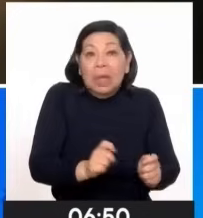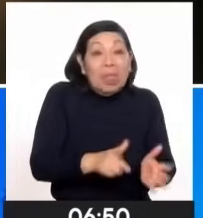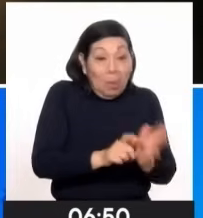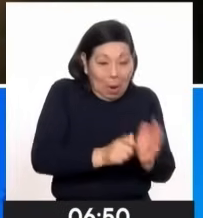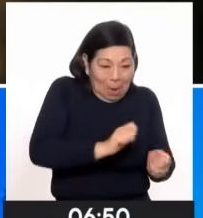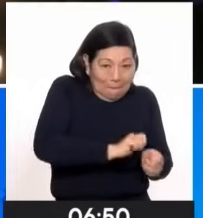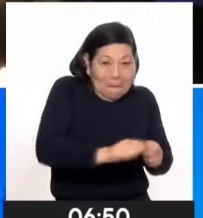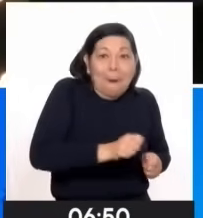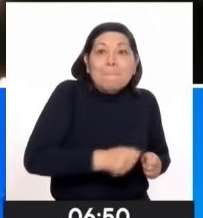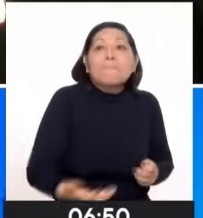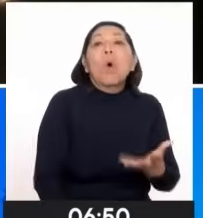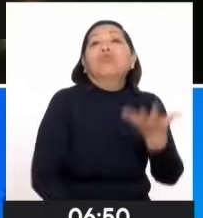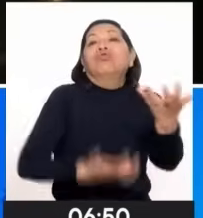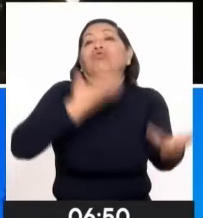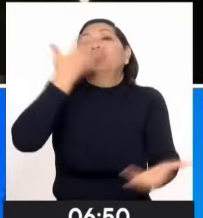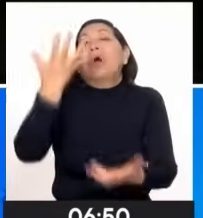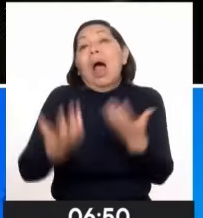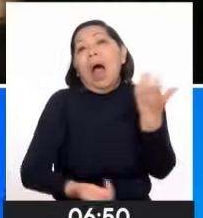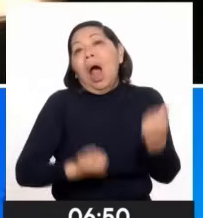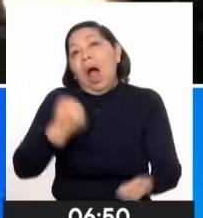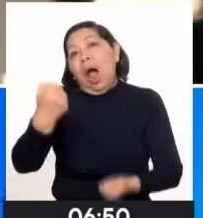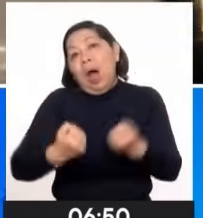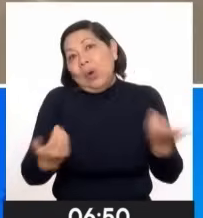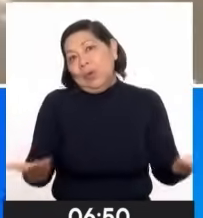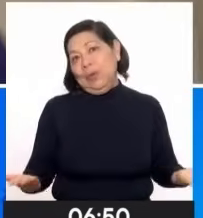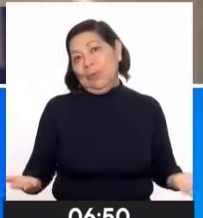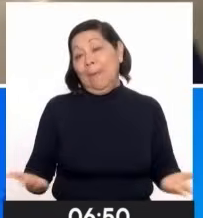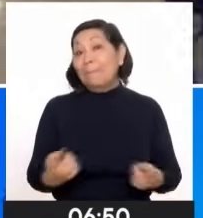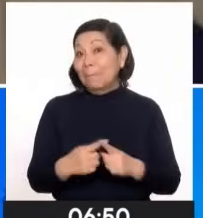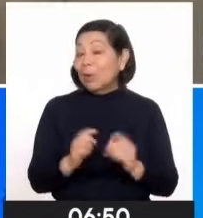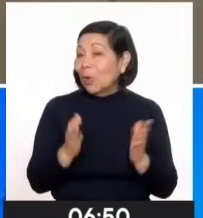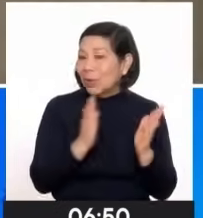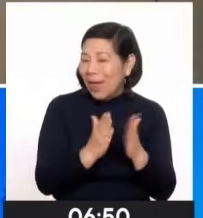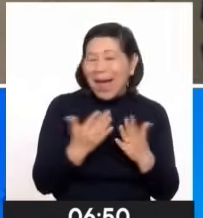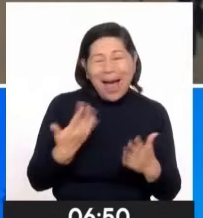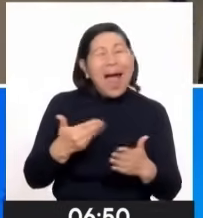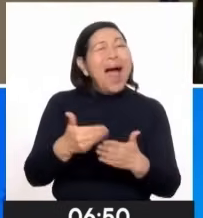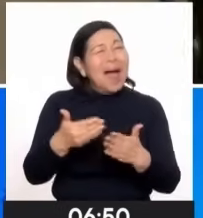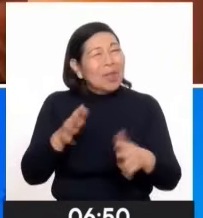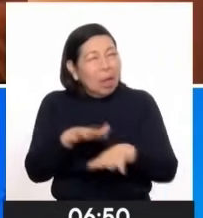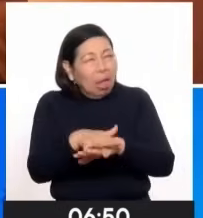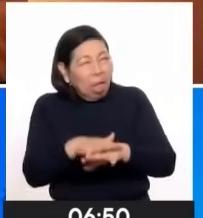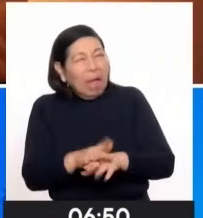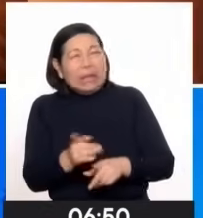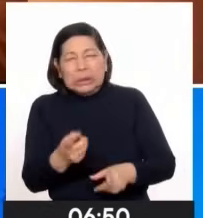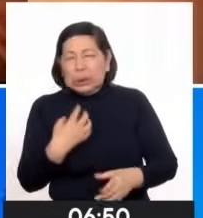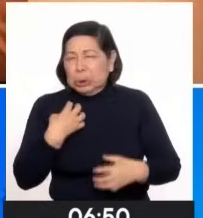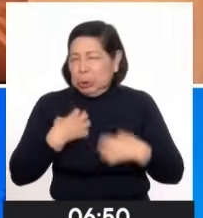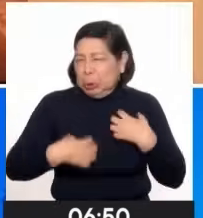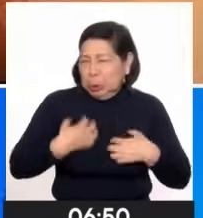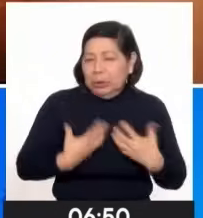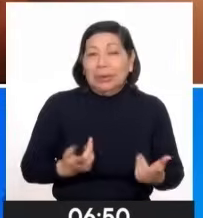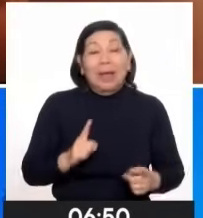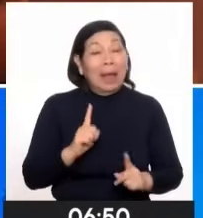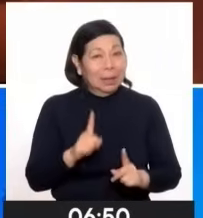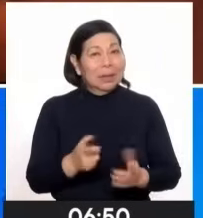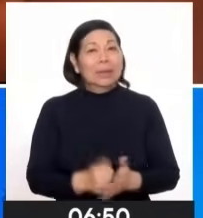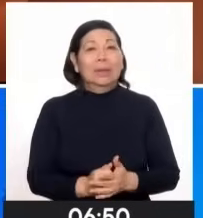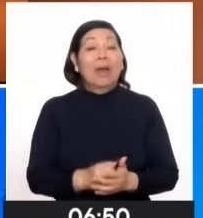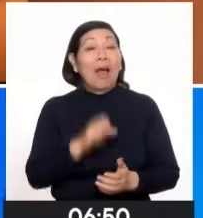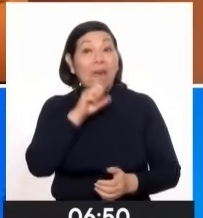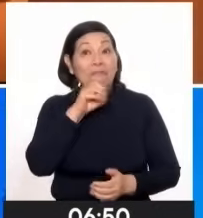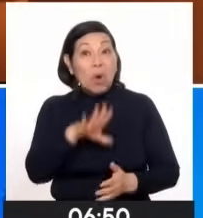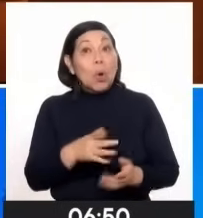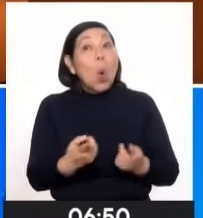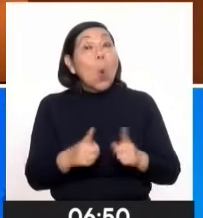es así es Es correcto lo que usted dice por eso esto ya venía planeado y ha sido coordinado porque han estado han tenido comunicación con alguien que proveía la información